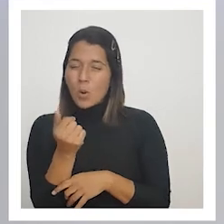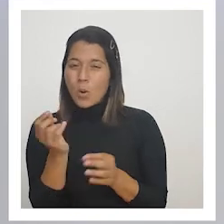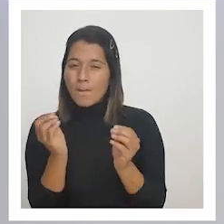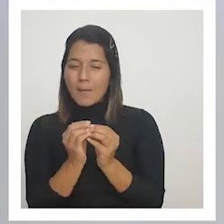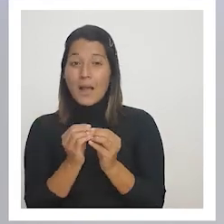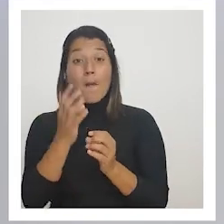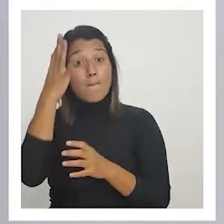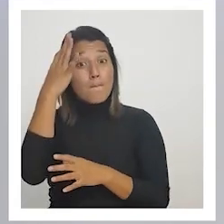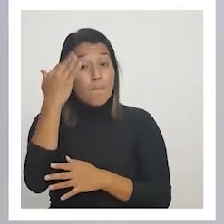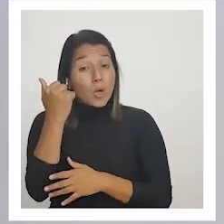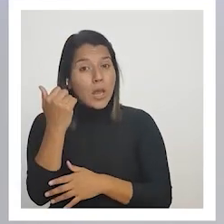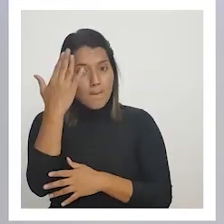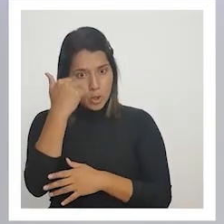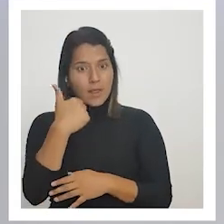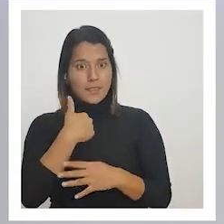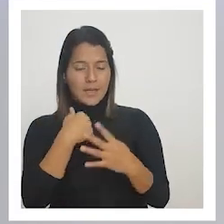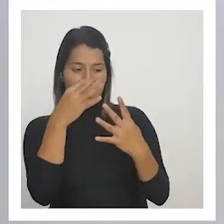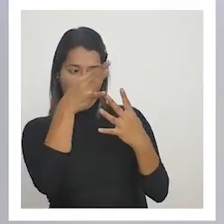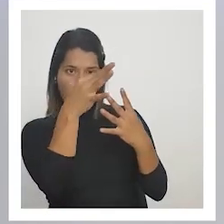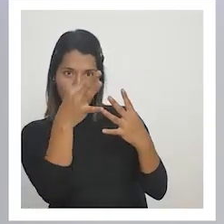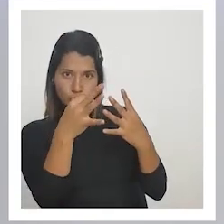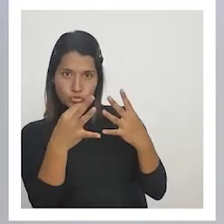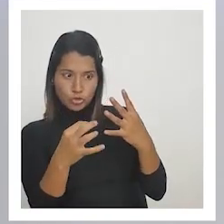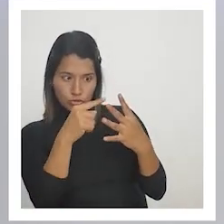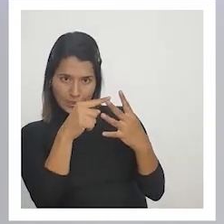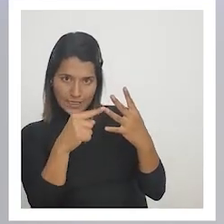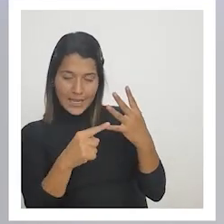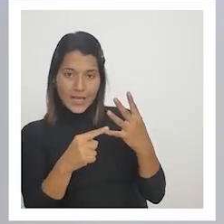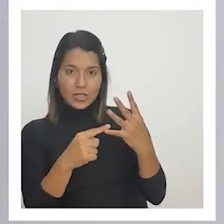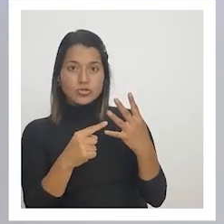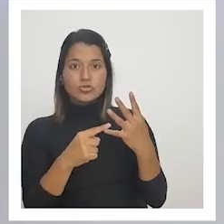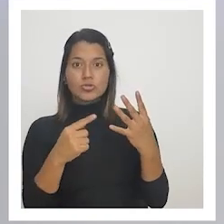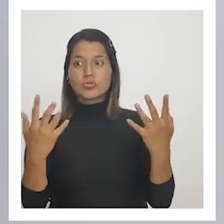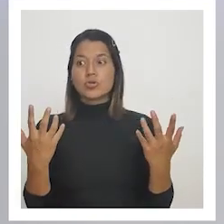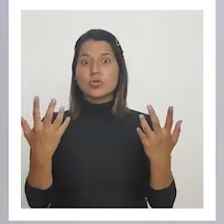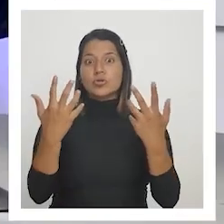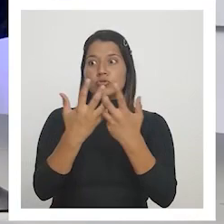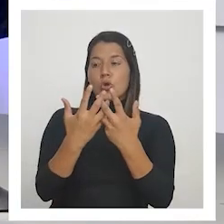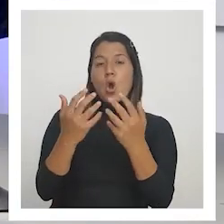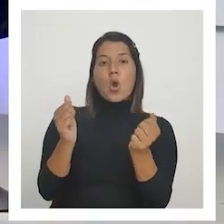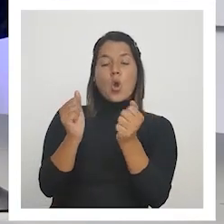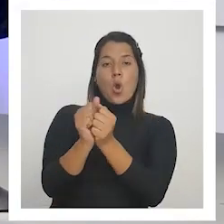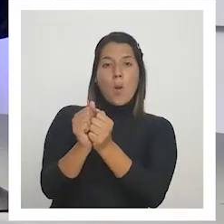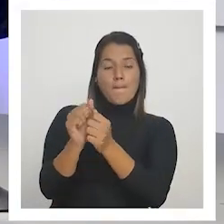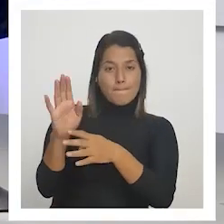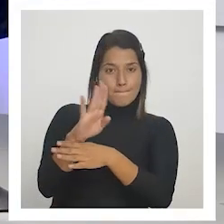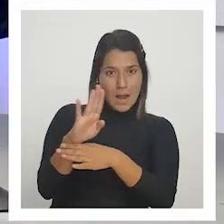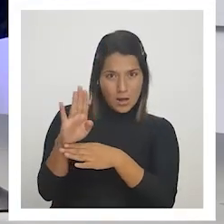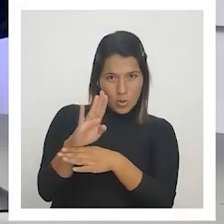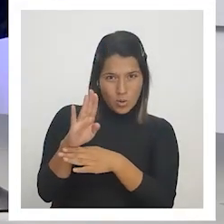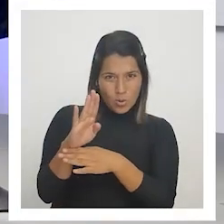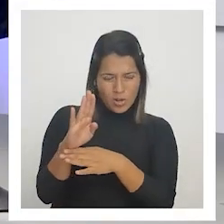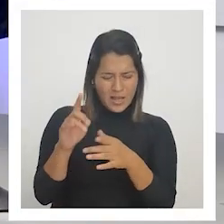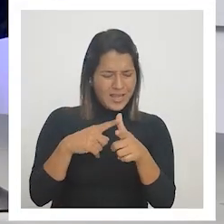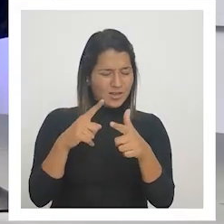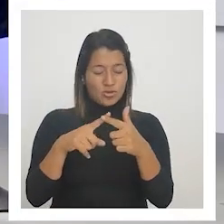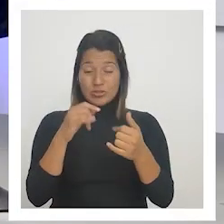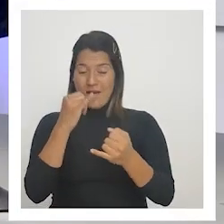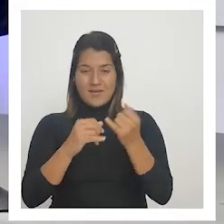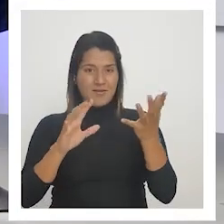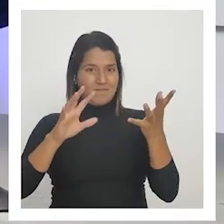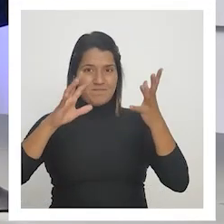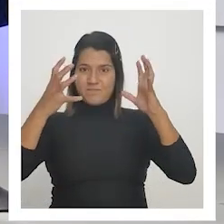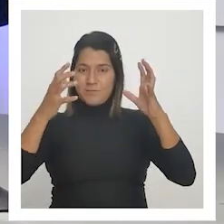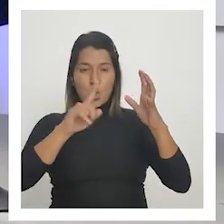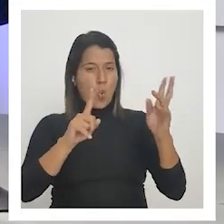se combinan con los propios de las entidades financieras y entonces eso distorsiona, ¿verdad? Sí. Porque el empresario llega y